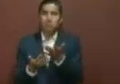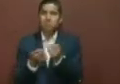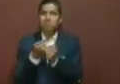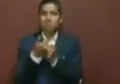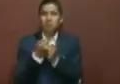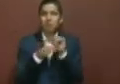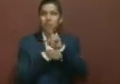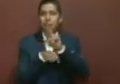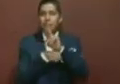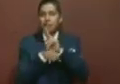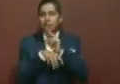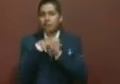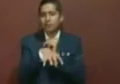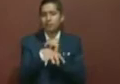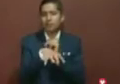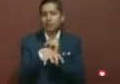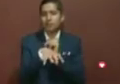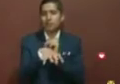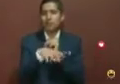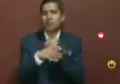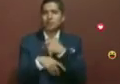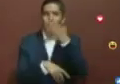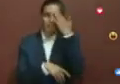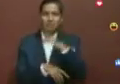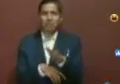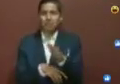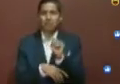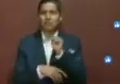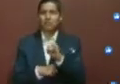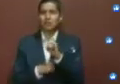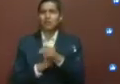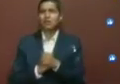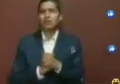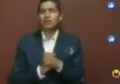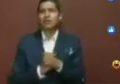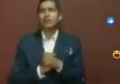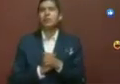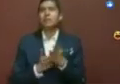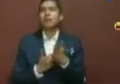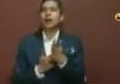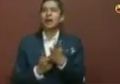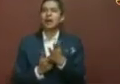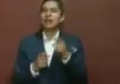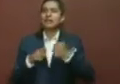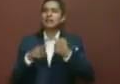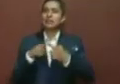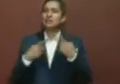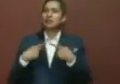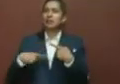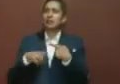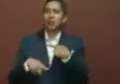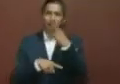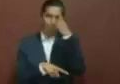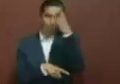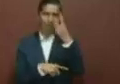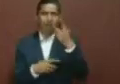de Uruapan y yo no sé a quién se le ocurre siendo